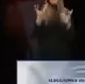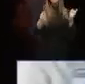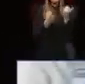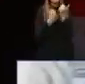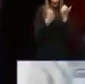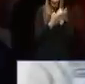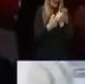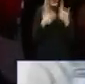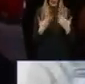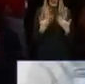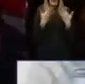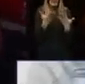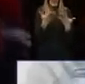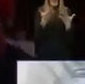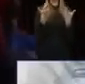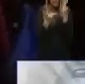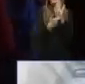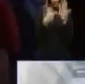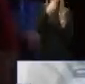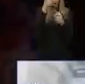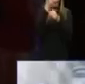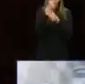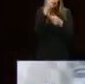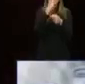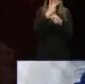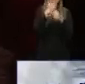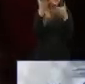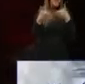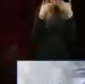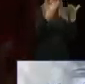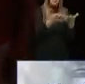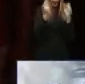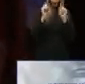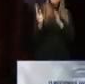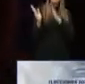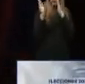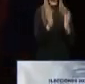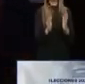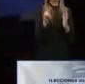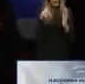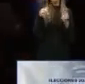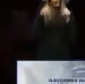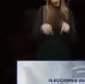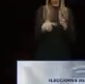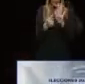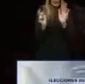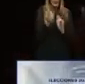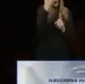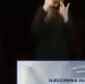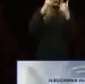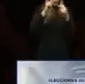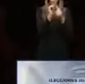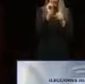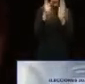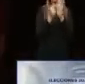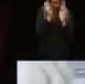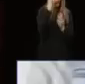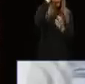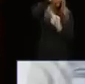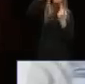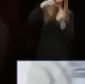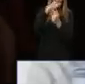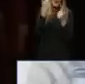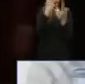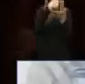le ha brindado los guatemaltecos que lo han posicionado en este primer lugar en la segunda vuelta electoral.